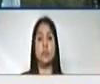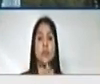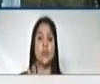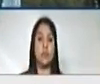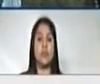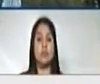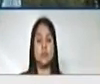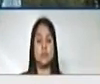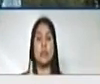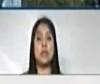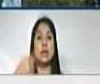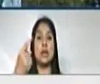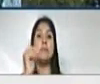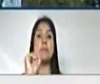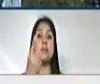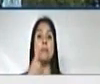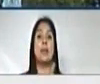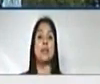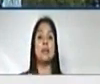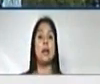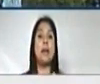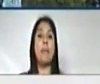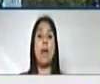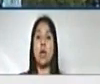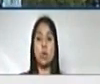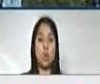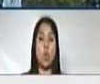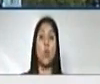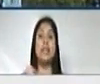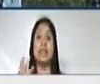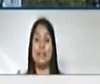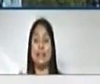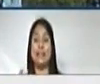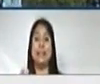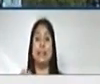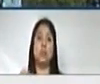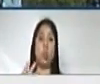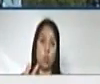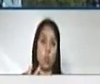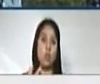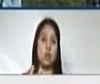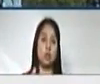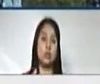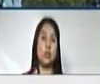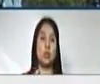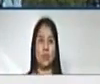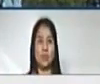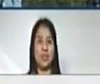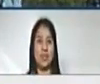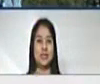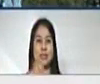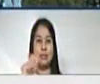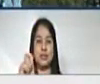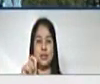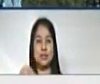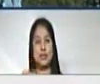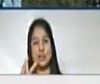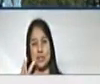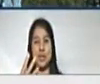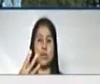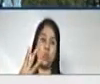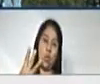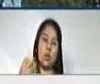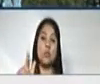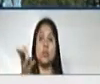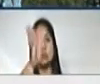por Israel, por supuesto la AstraZeneca, y hay que recordar también la negociación que se está entablando para que pueda llegar la Sputnik V